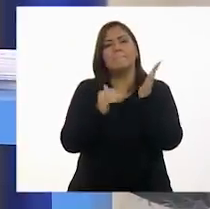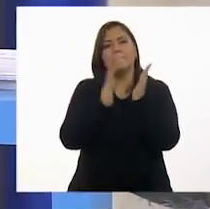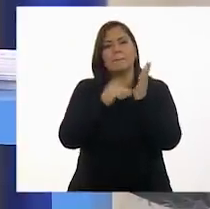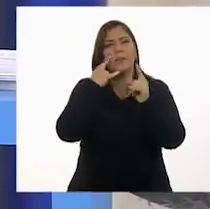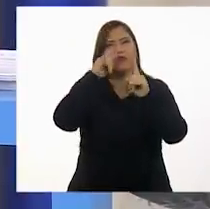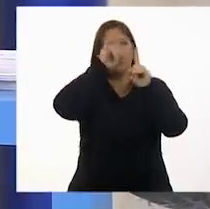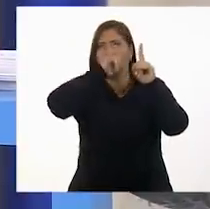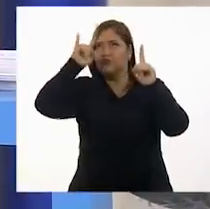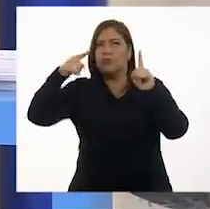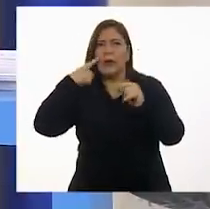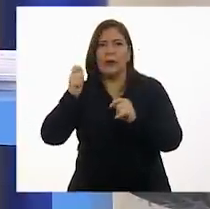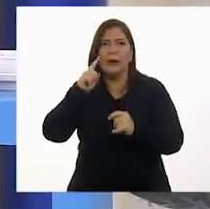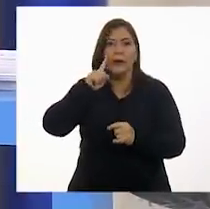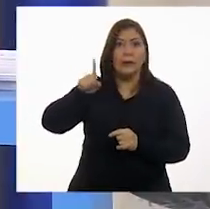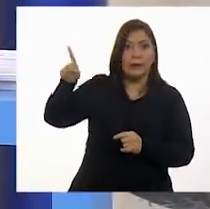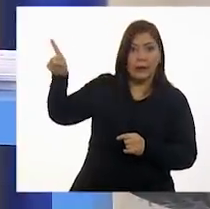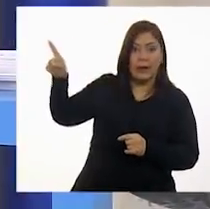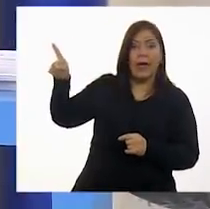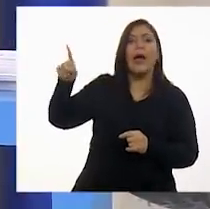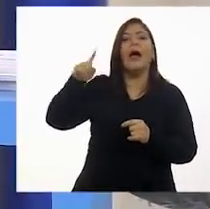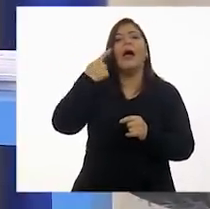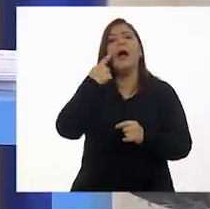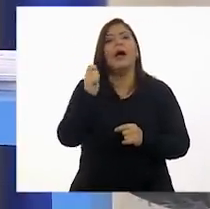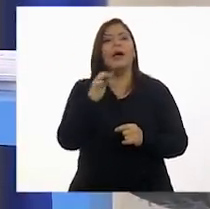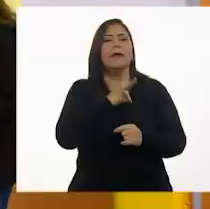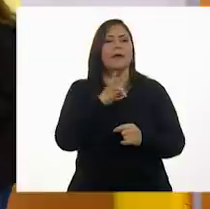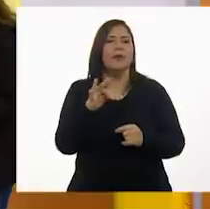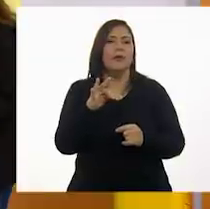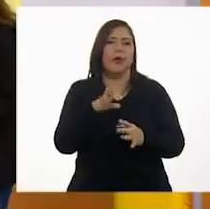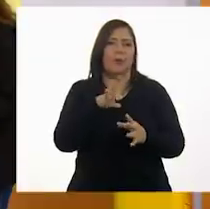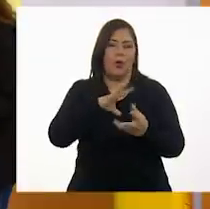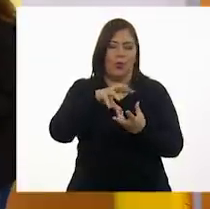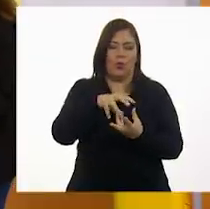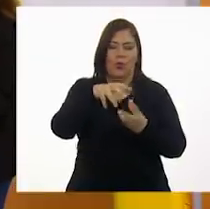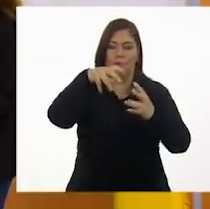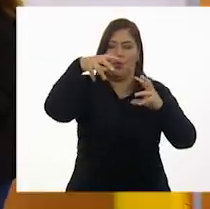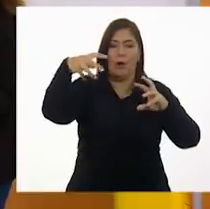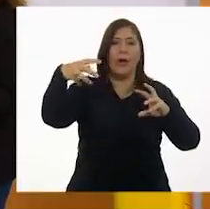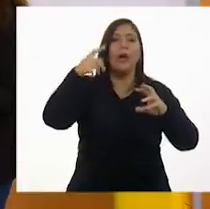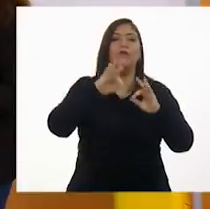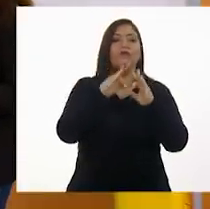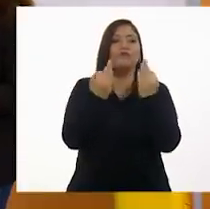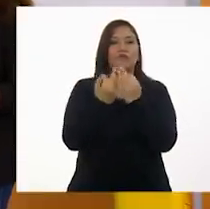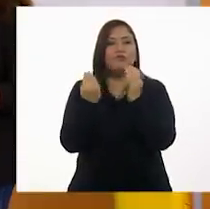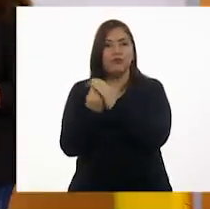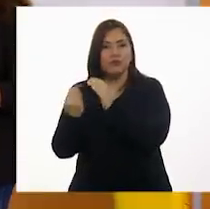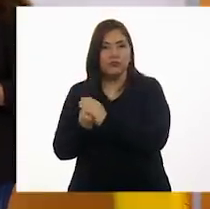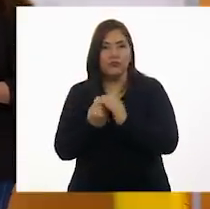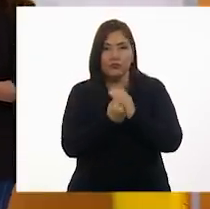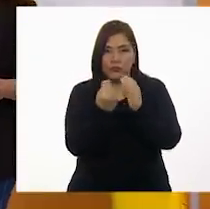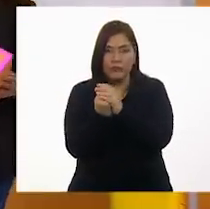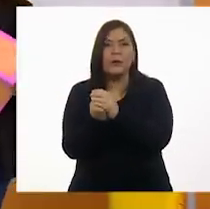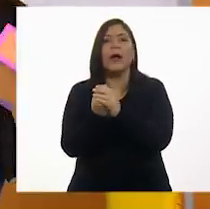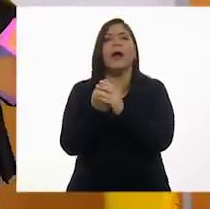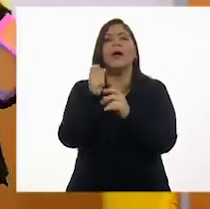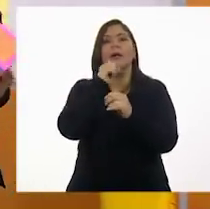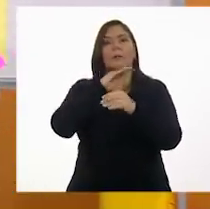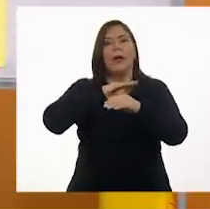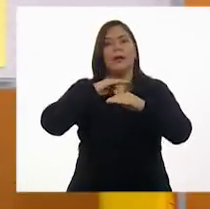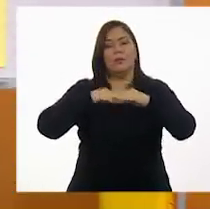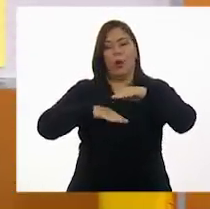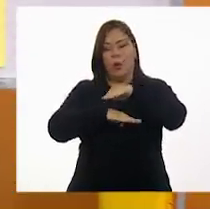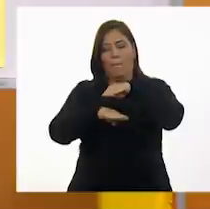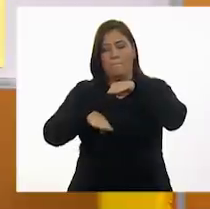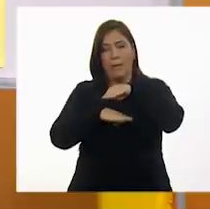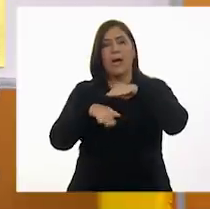que aparece el cuerpo del geométrico, las caras y las bases. Vamos a